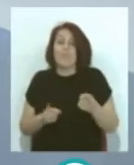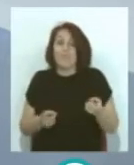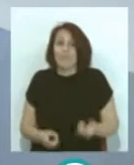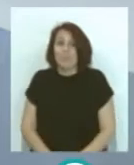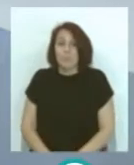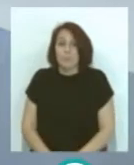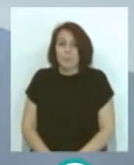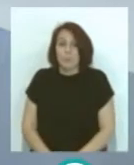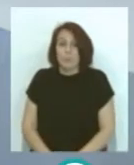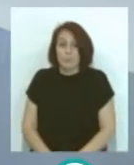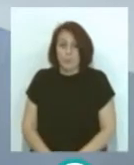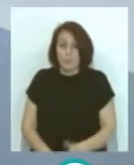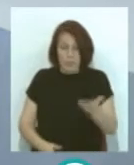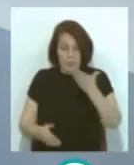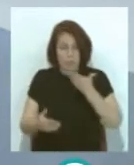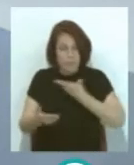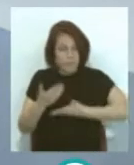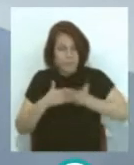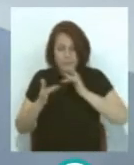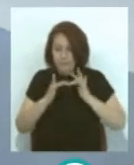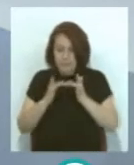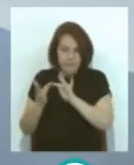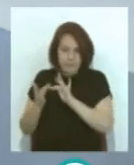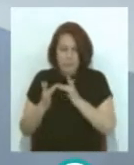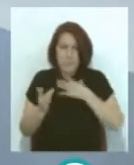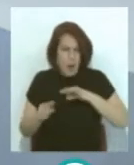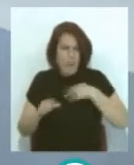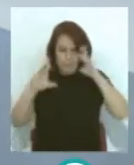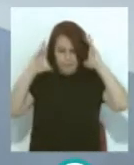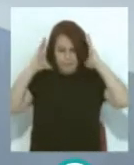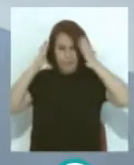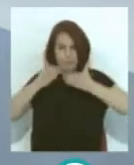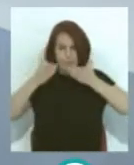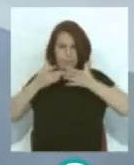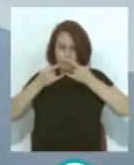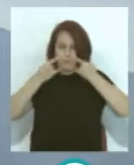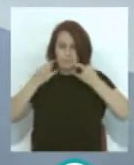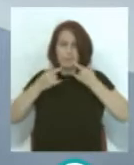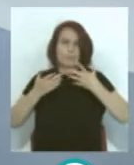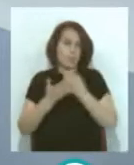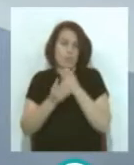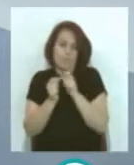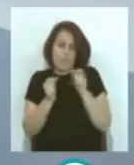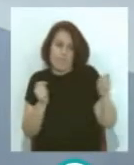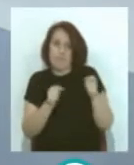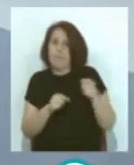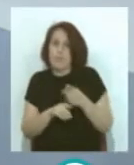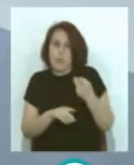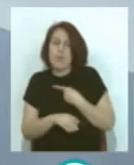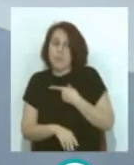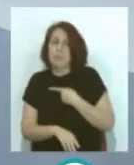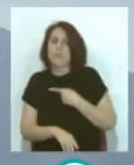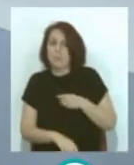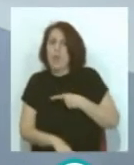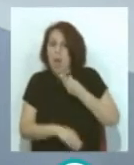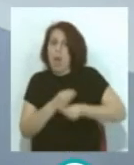la interrelacionarse. Estaban con sus cascos, con su mascarilla, todo el mundo conservando la distancia obligatoriamente, pero conservaban